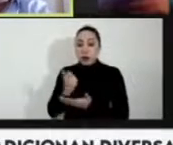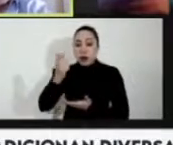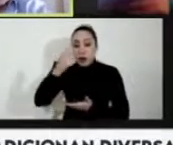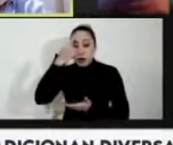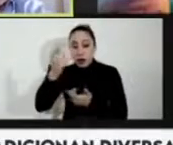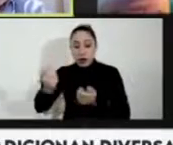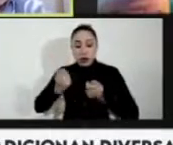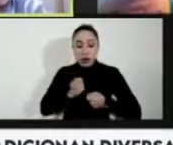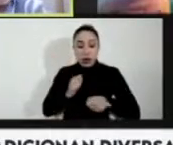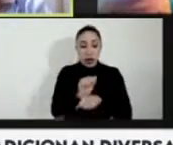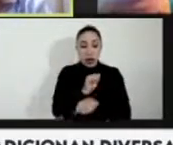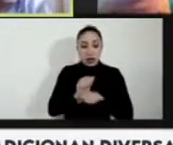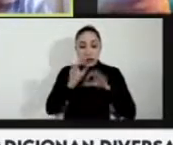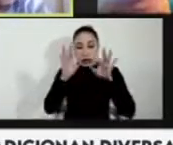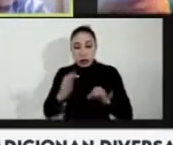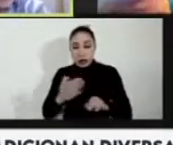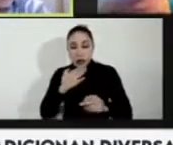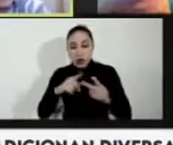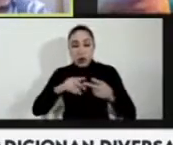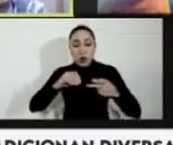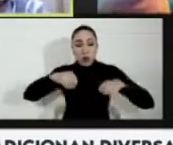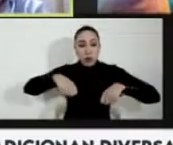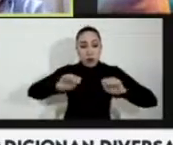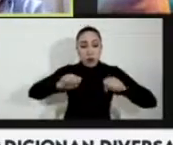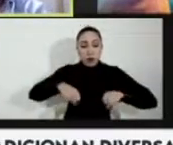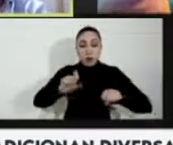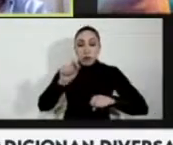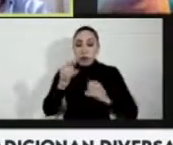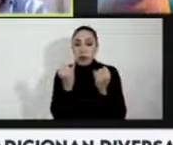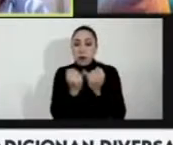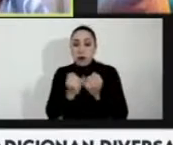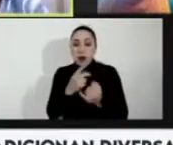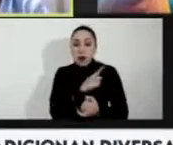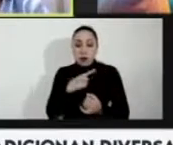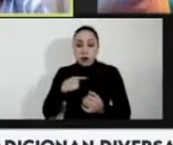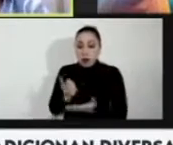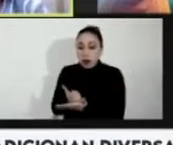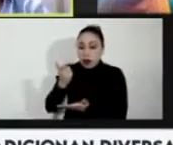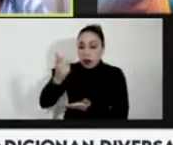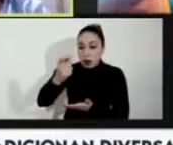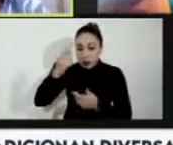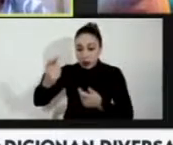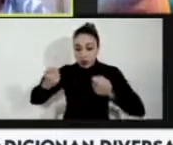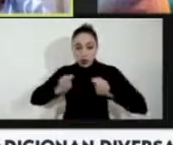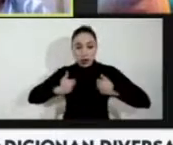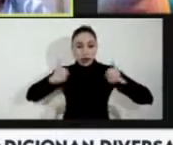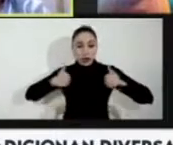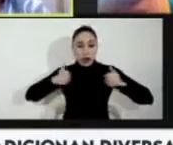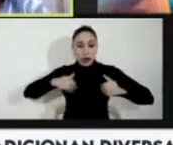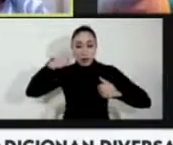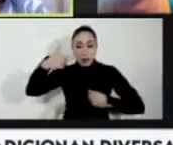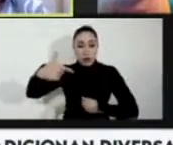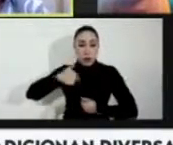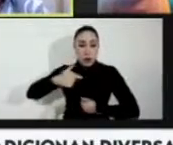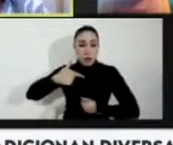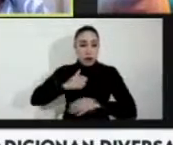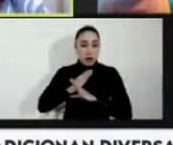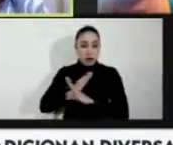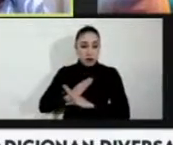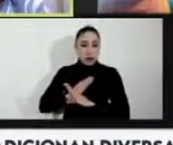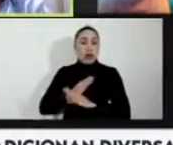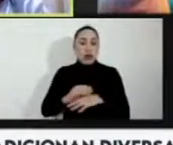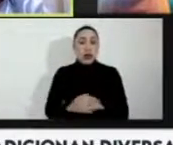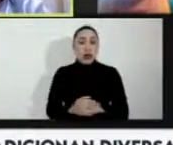motocicleta. Muchas veces tienen que pagar hasta por el chaleco antibalas, por su propio equipo. El policía